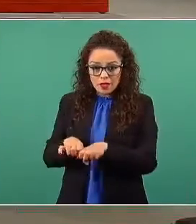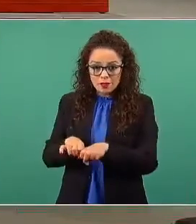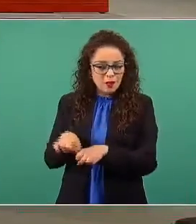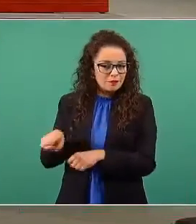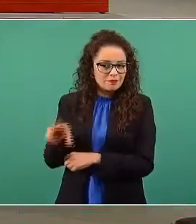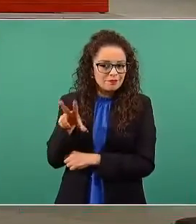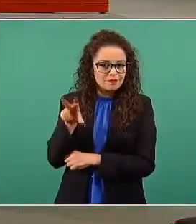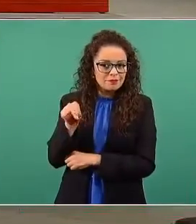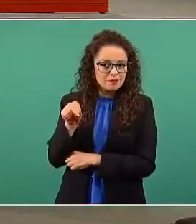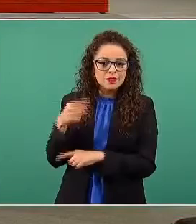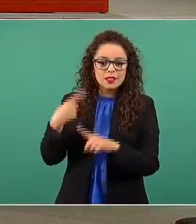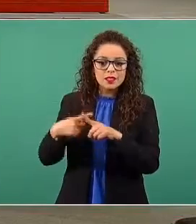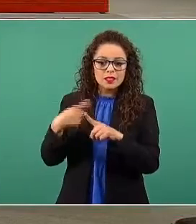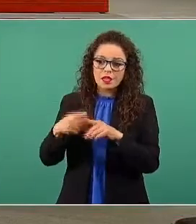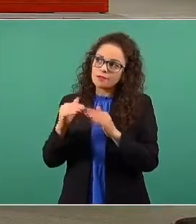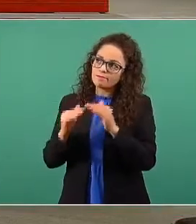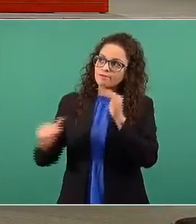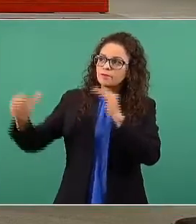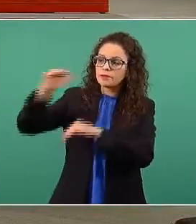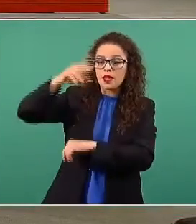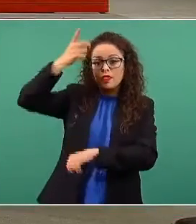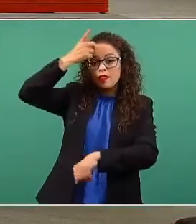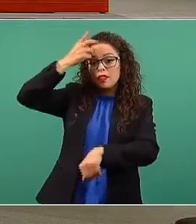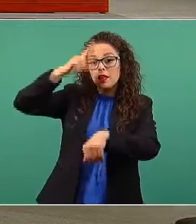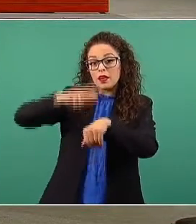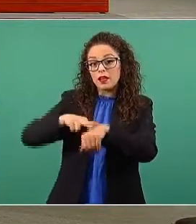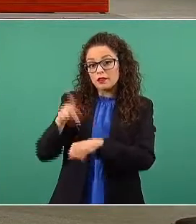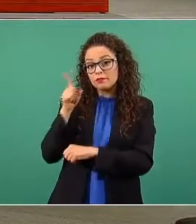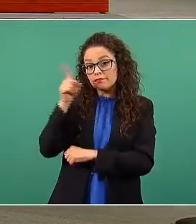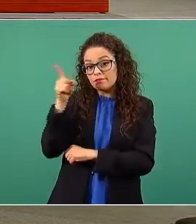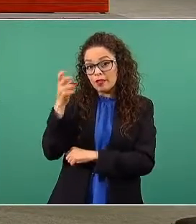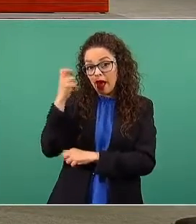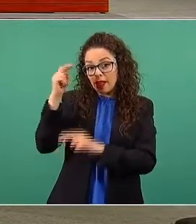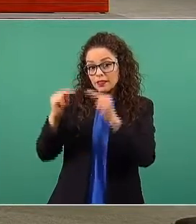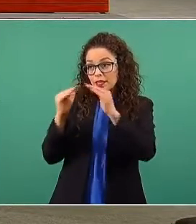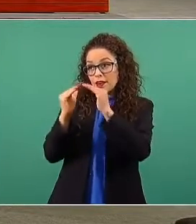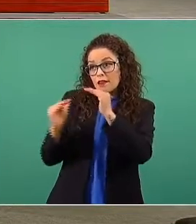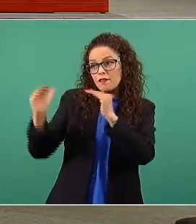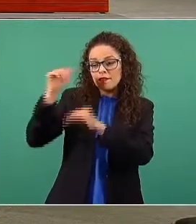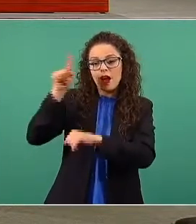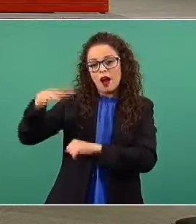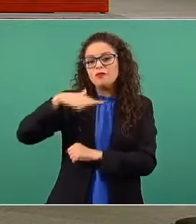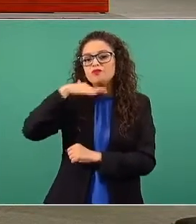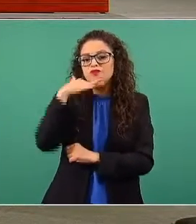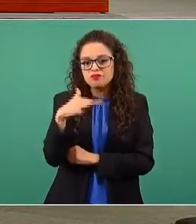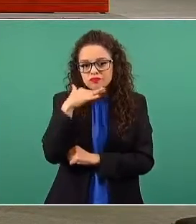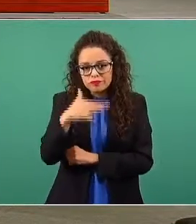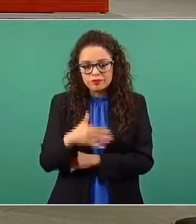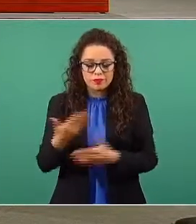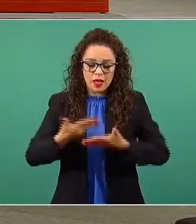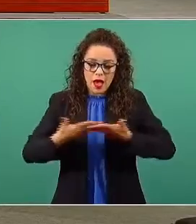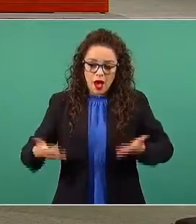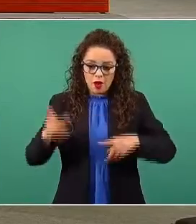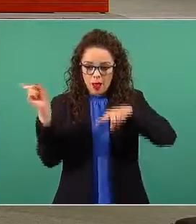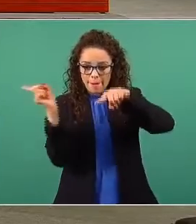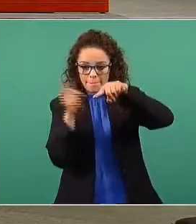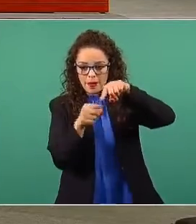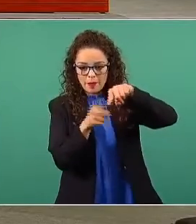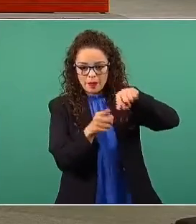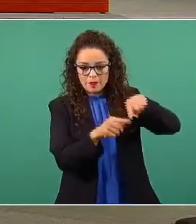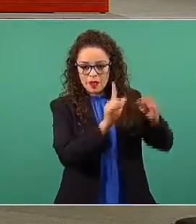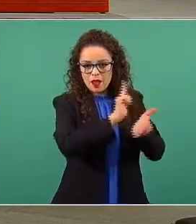venía del personal directivo. Entonces, con organizar, limpiar y dejar